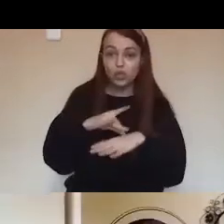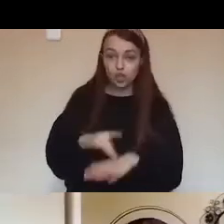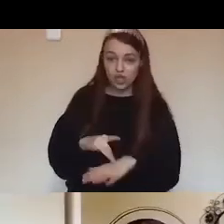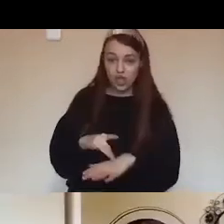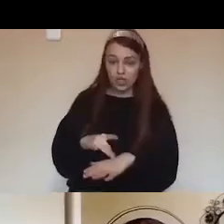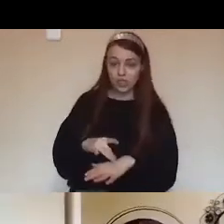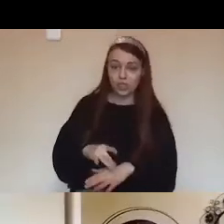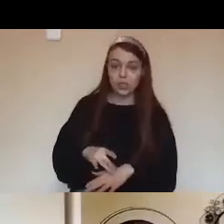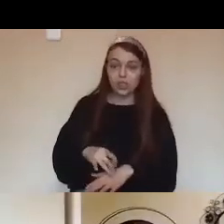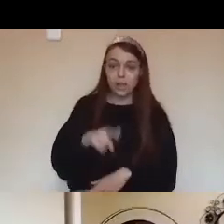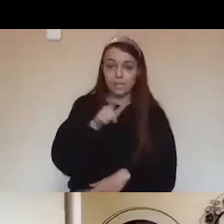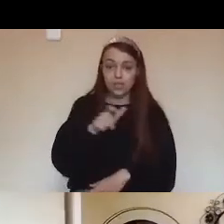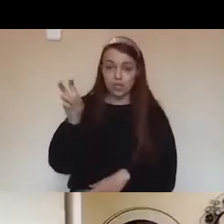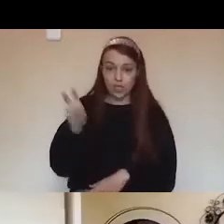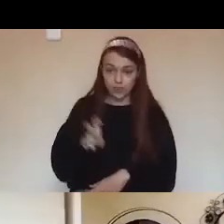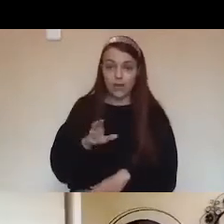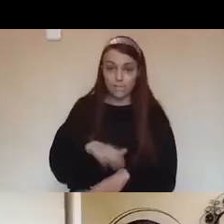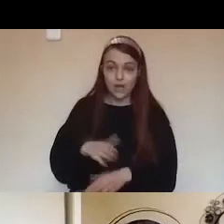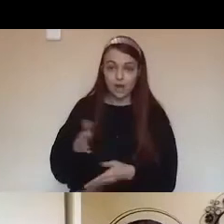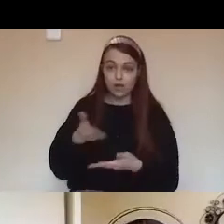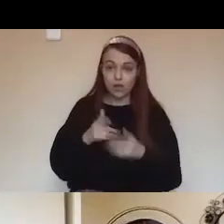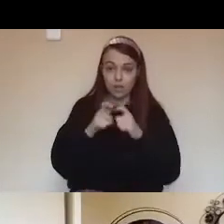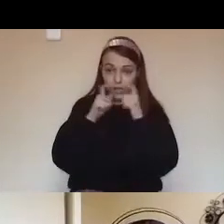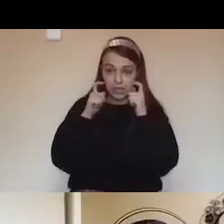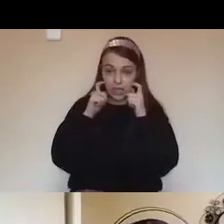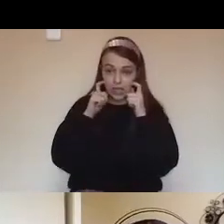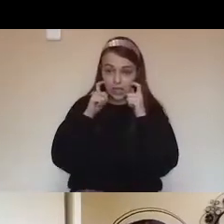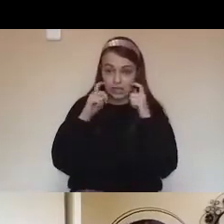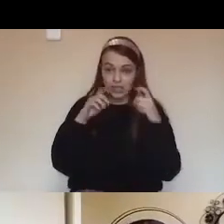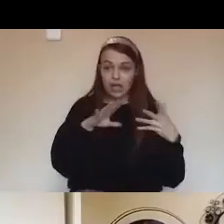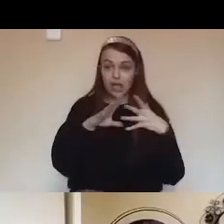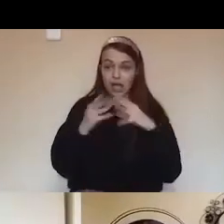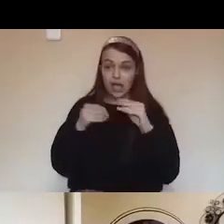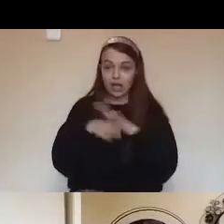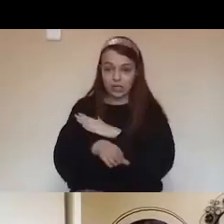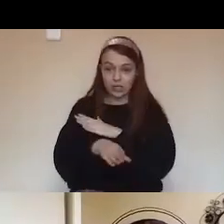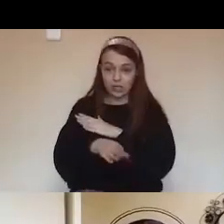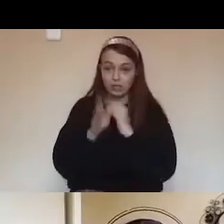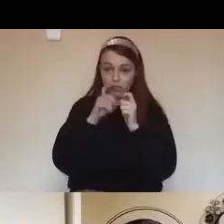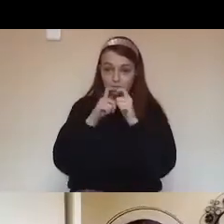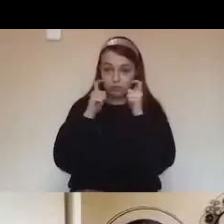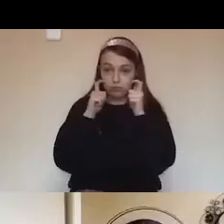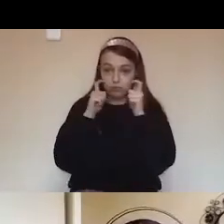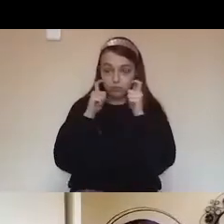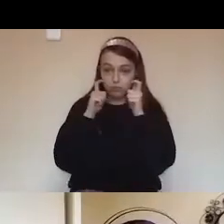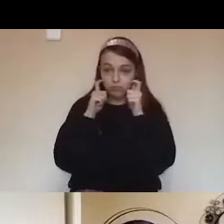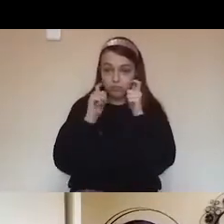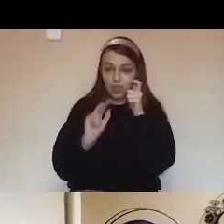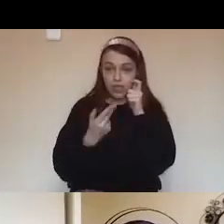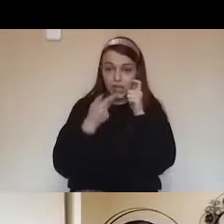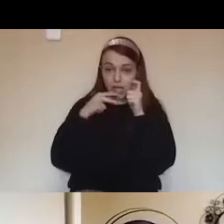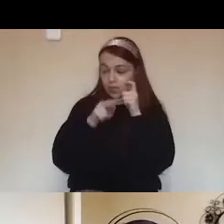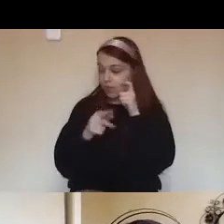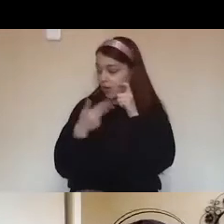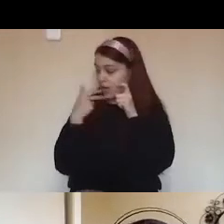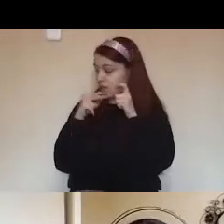los prestadores también tienen sus mascarillas accesibles, son estas que tienen una mica que es transparente, ahí